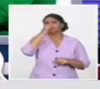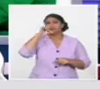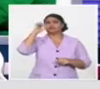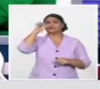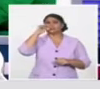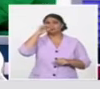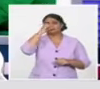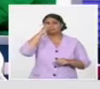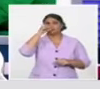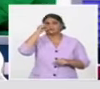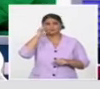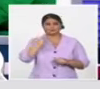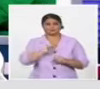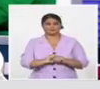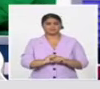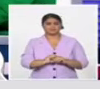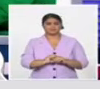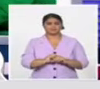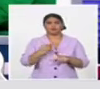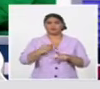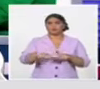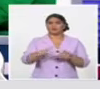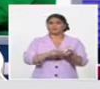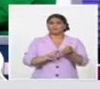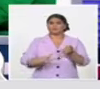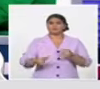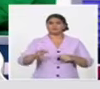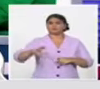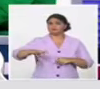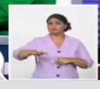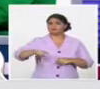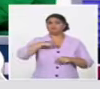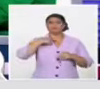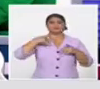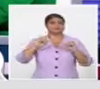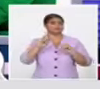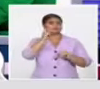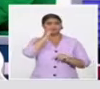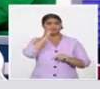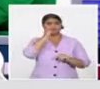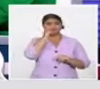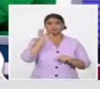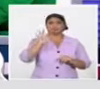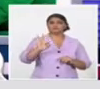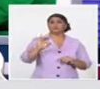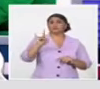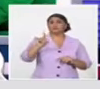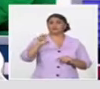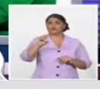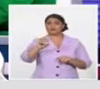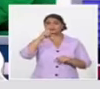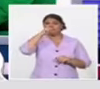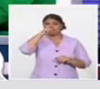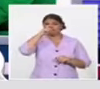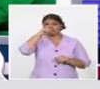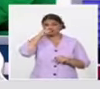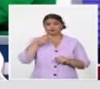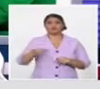Río fallece un paciente de 90 años de edad del municipio de La Palma